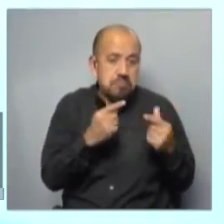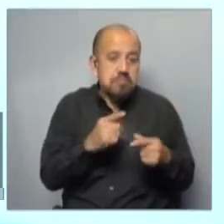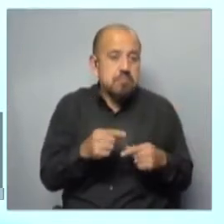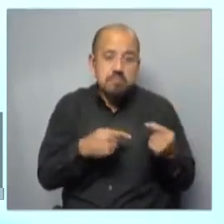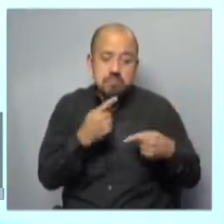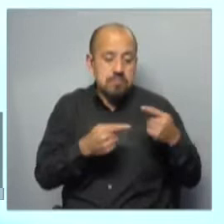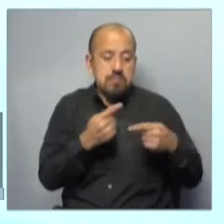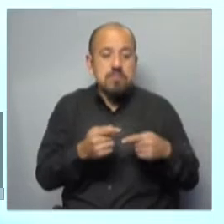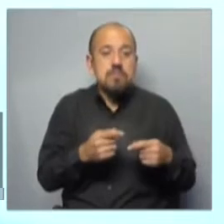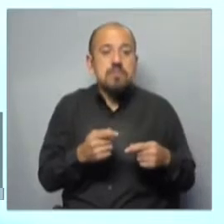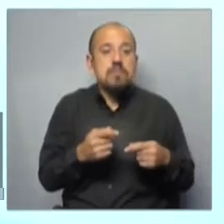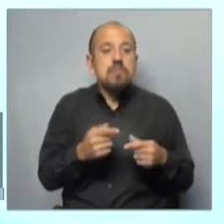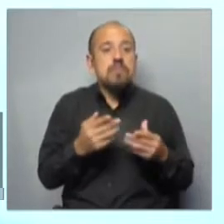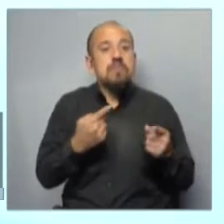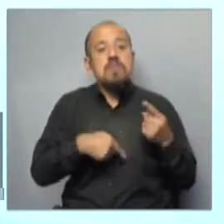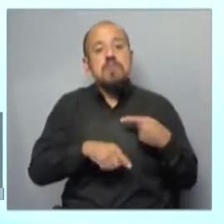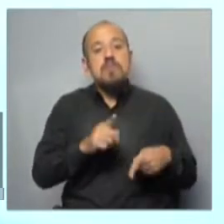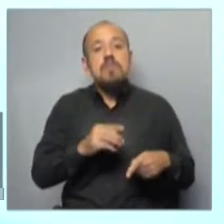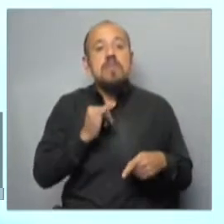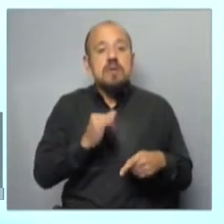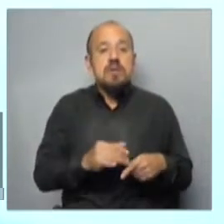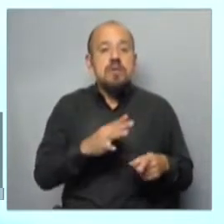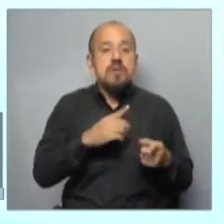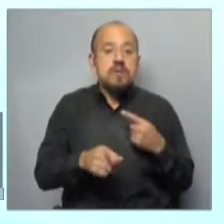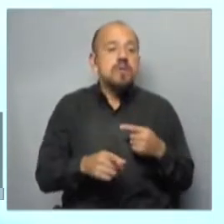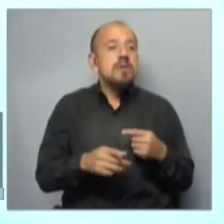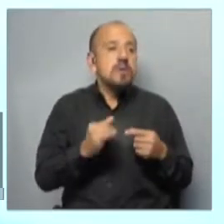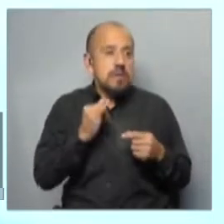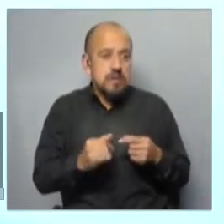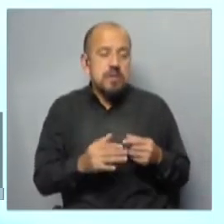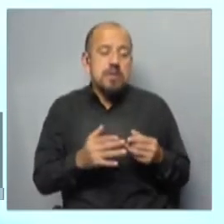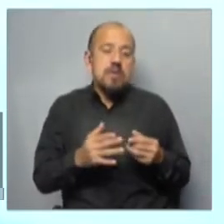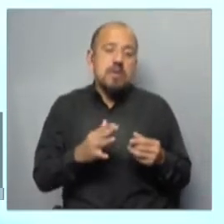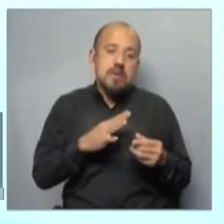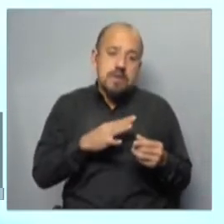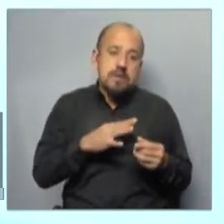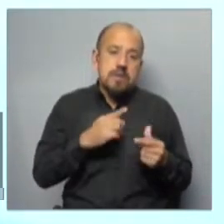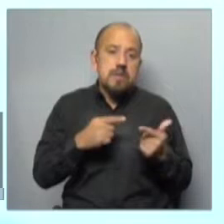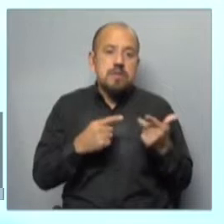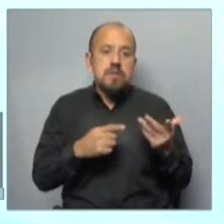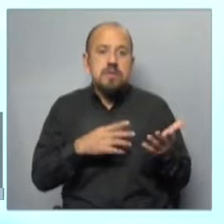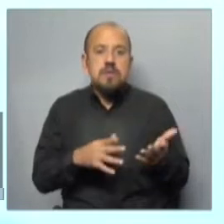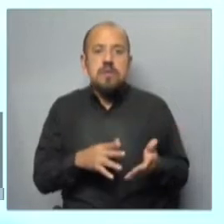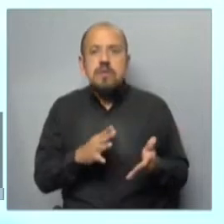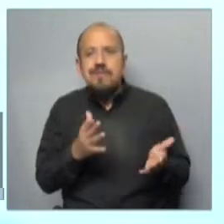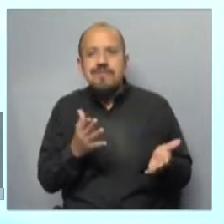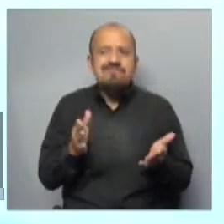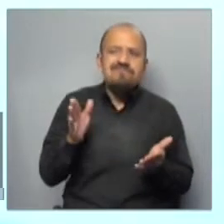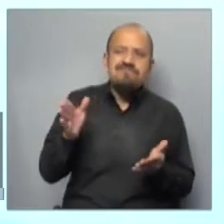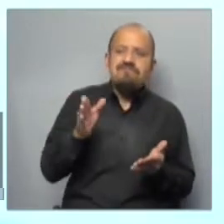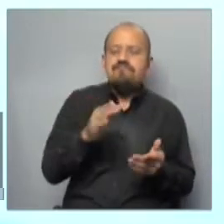en ese sentido normal pero sí tenía con las arias si tenía e intereses muy restringidos